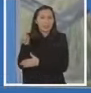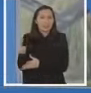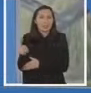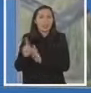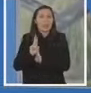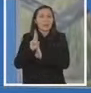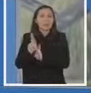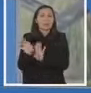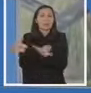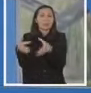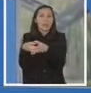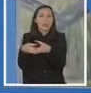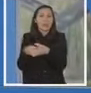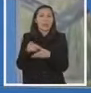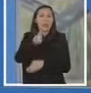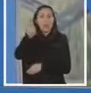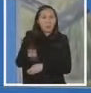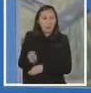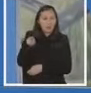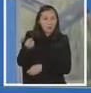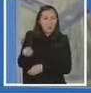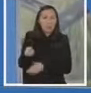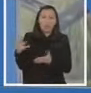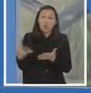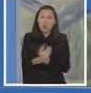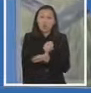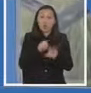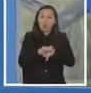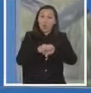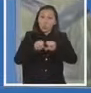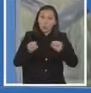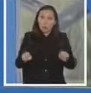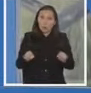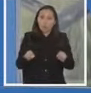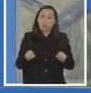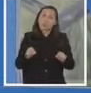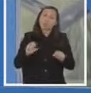en el Partido Republicano. Y se logró un acuerdo,